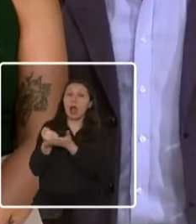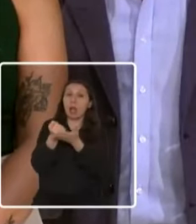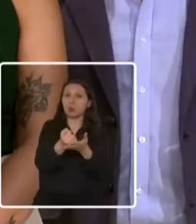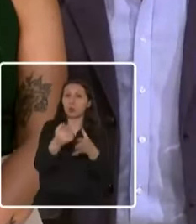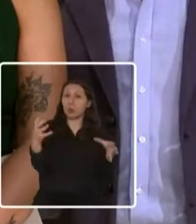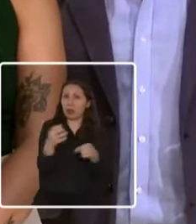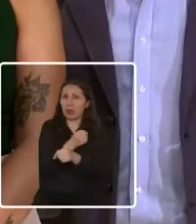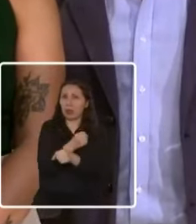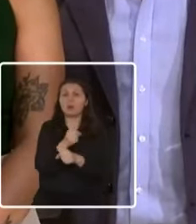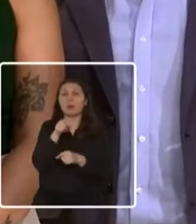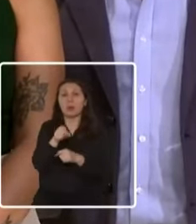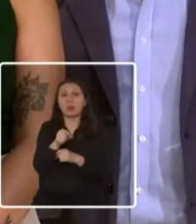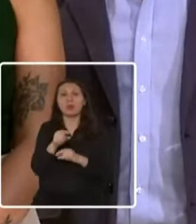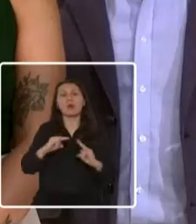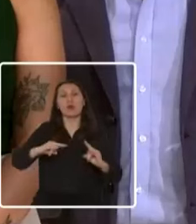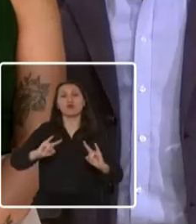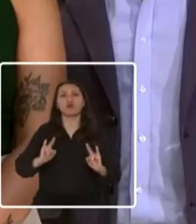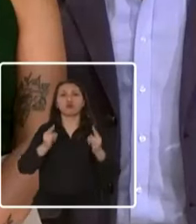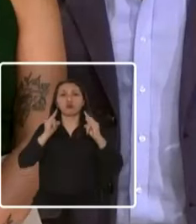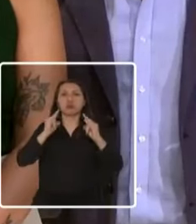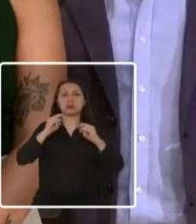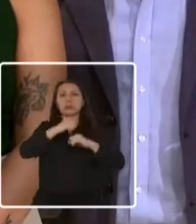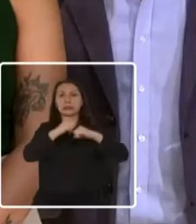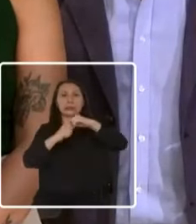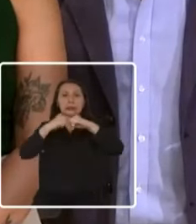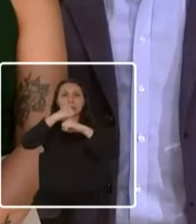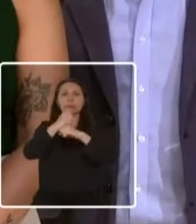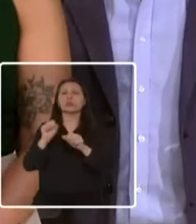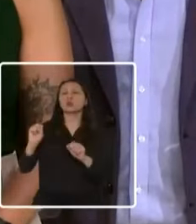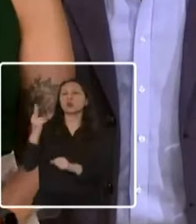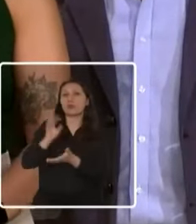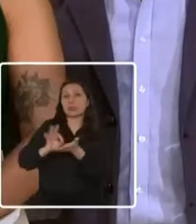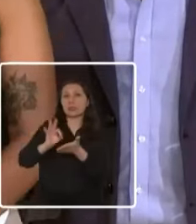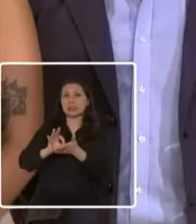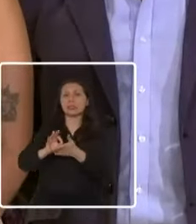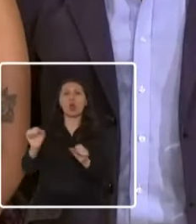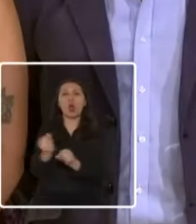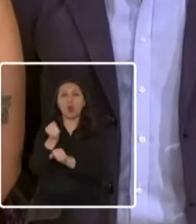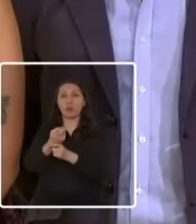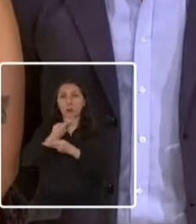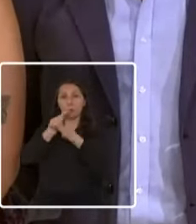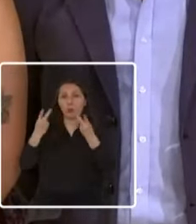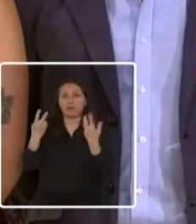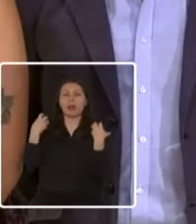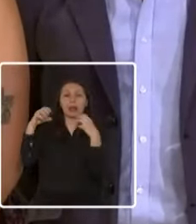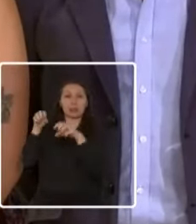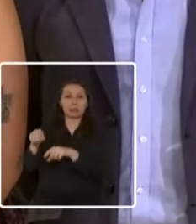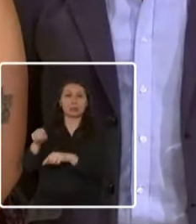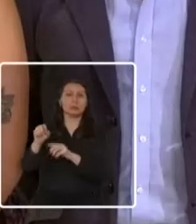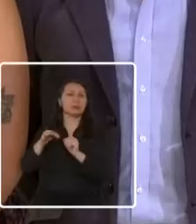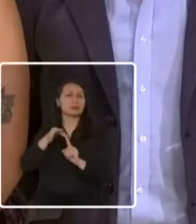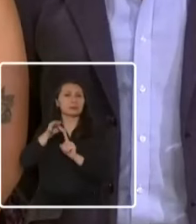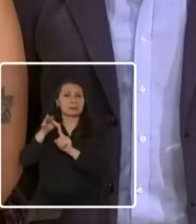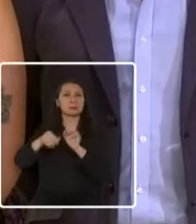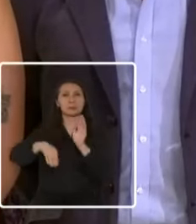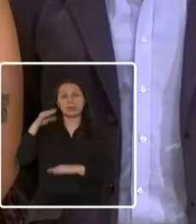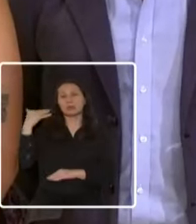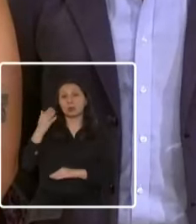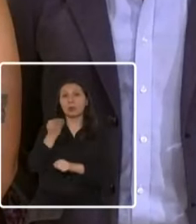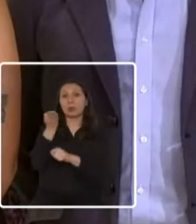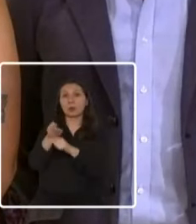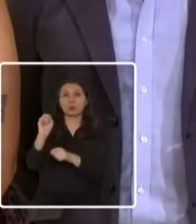temprana, la recuperación temprana de infraestructura. Esta tarea está a cargo de la Subsecretaría de Obras Públicas, tal vez la tarea principal que